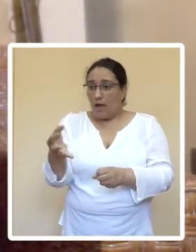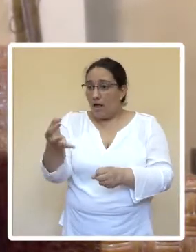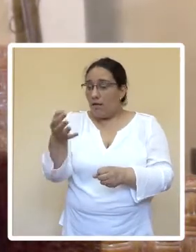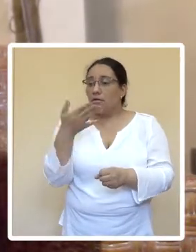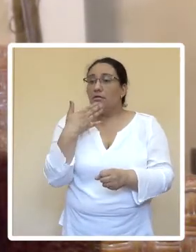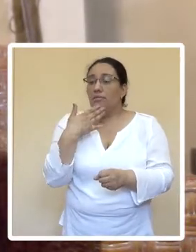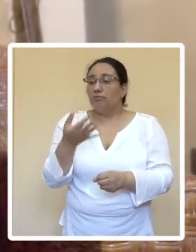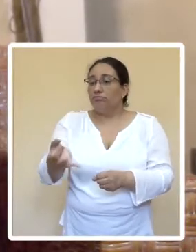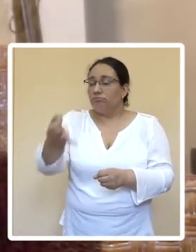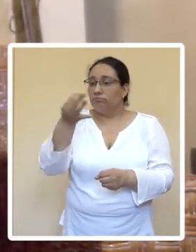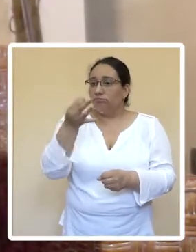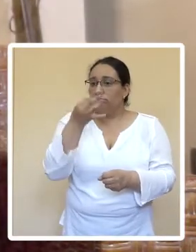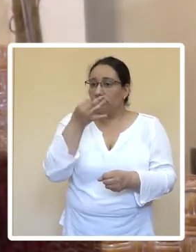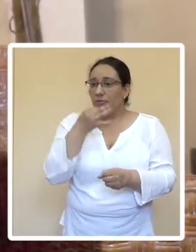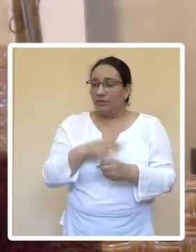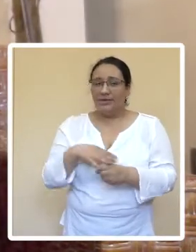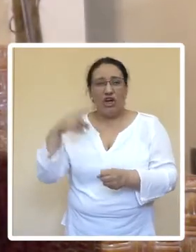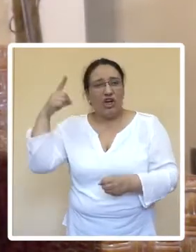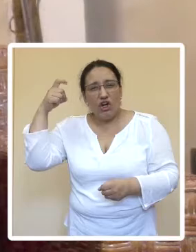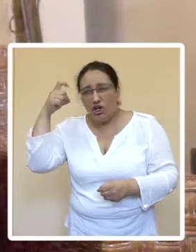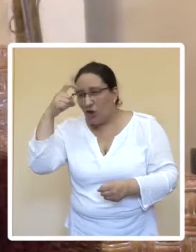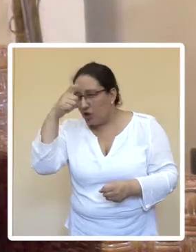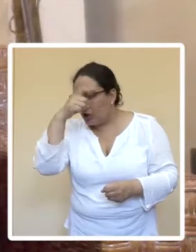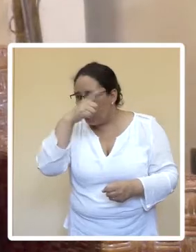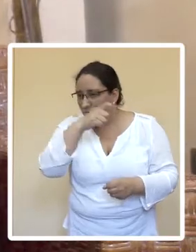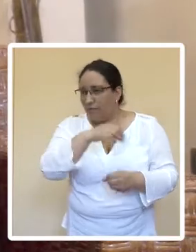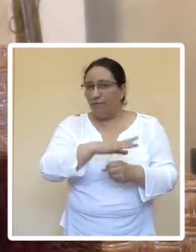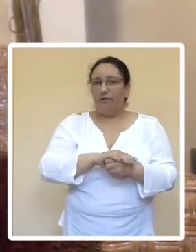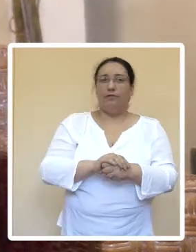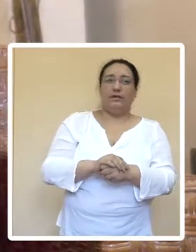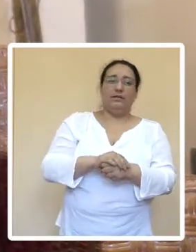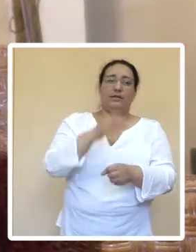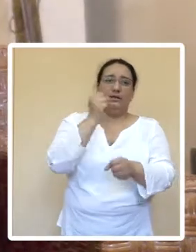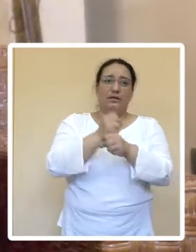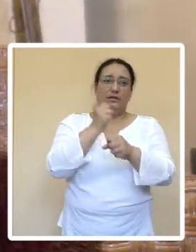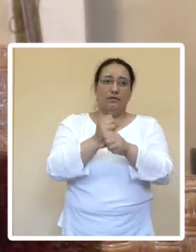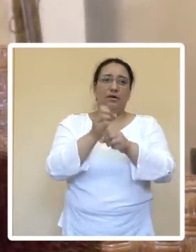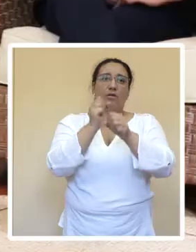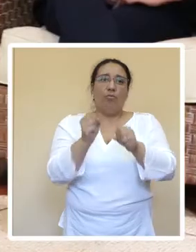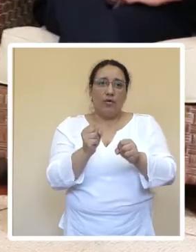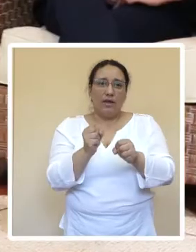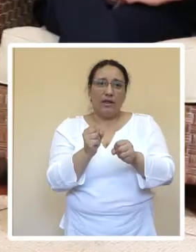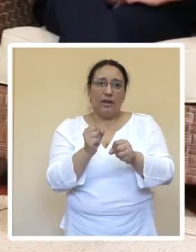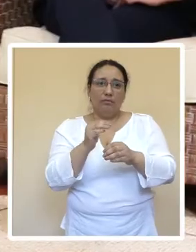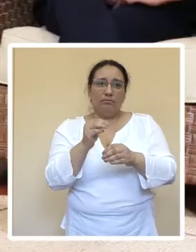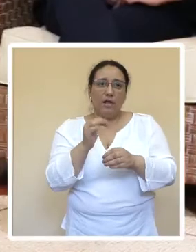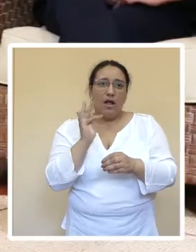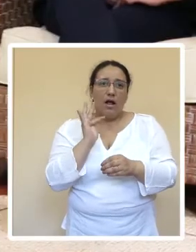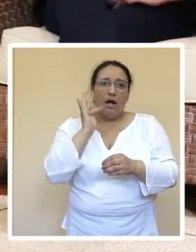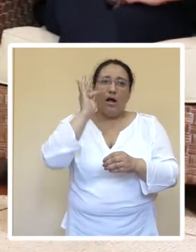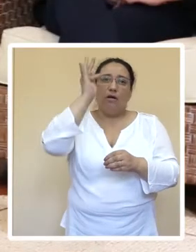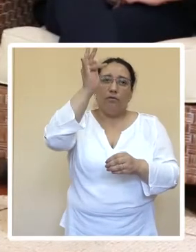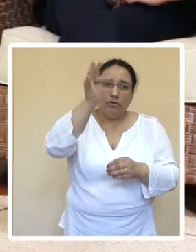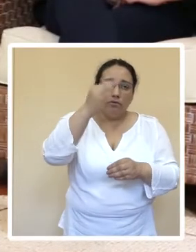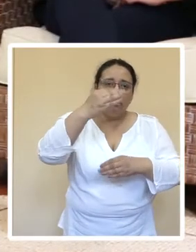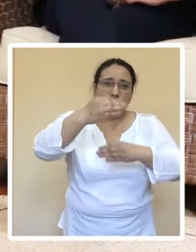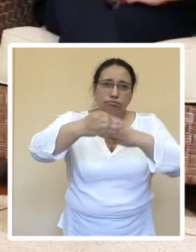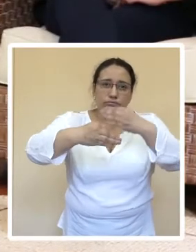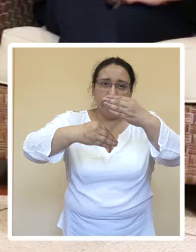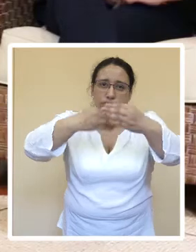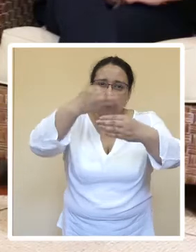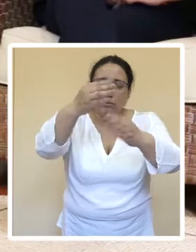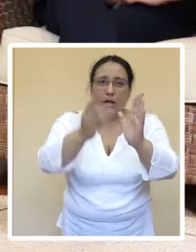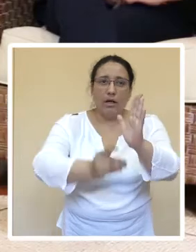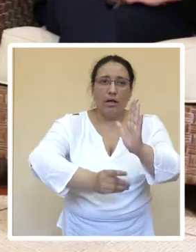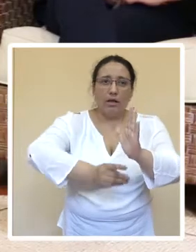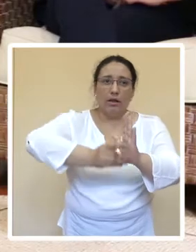las dificultades que hay para que un trabajador pueda hacer una carrera dentro de la empresa, uh-huh, por un tema educacional, por un